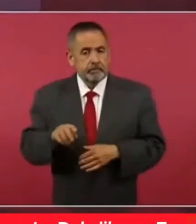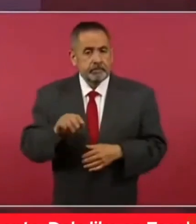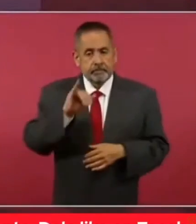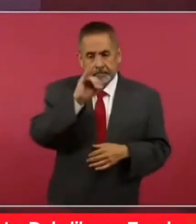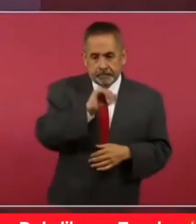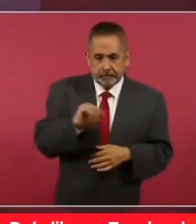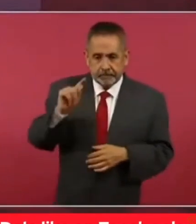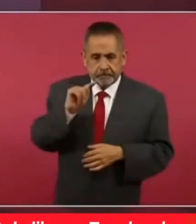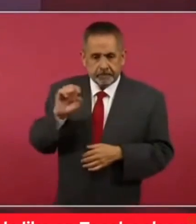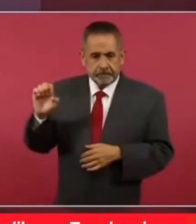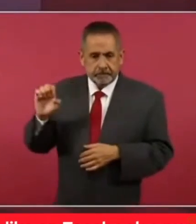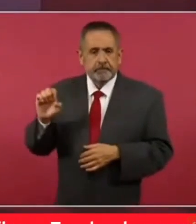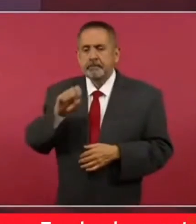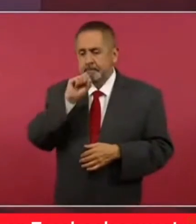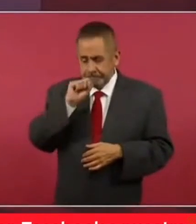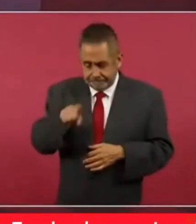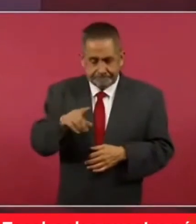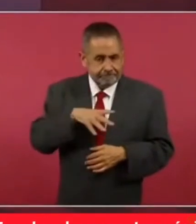ISSSTE tiene